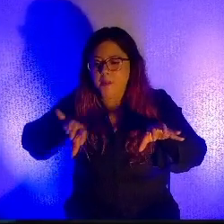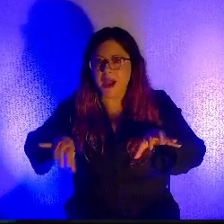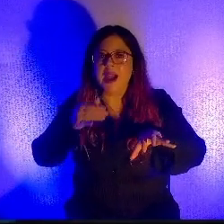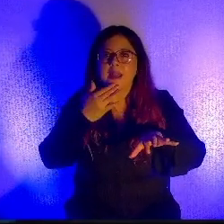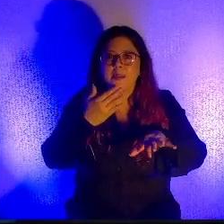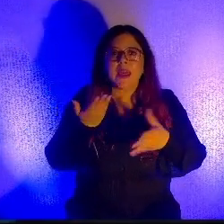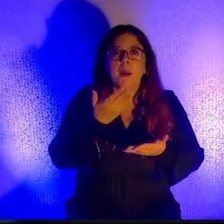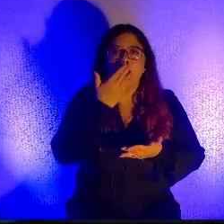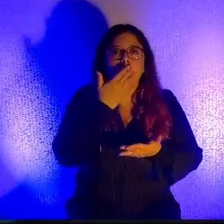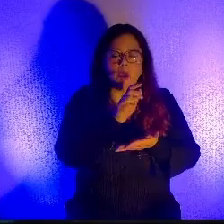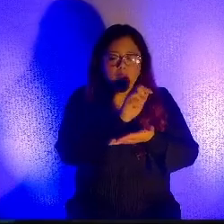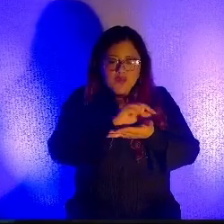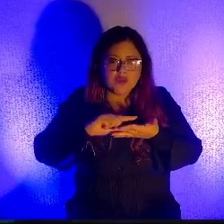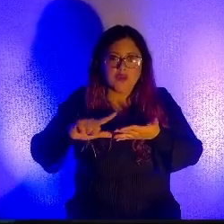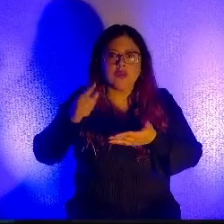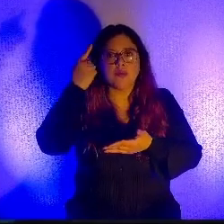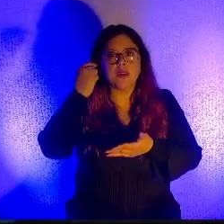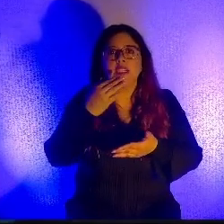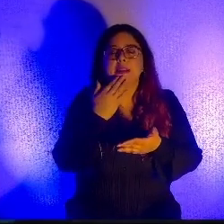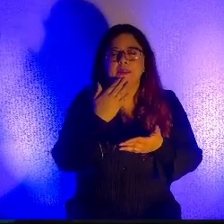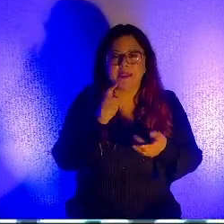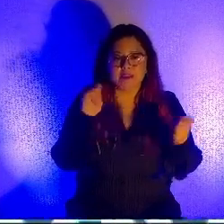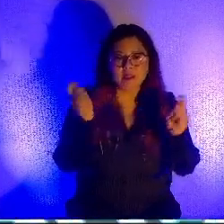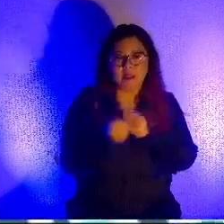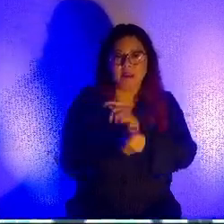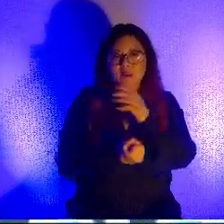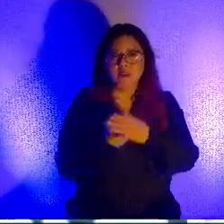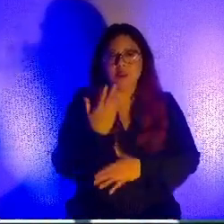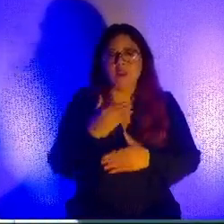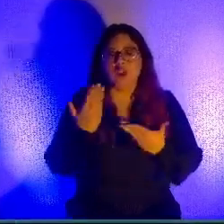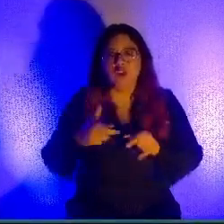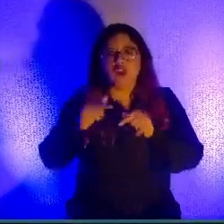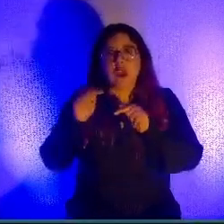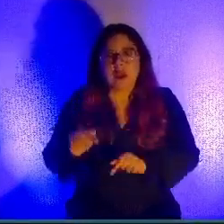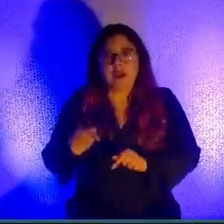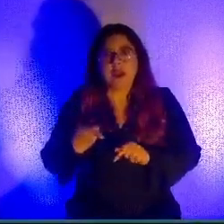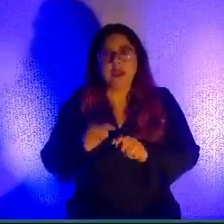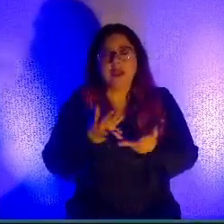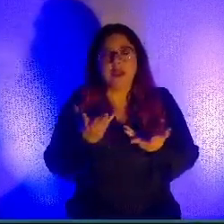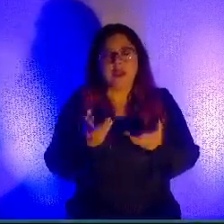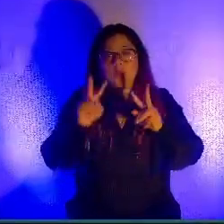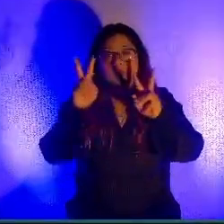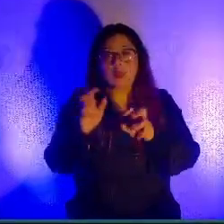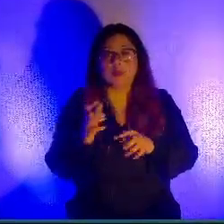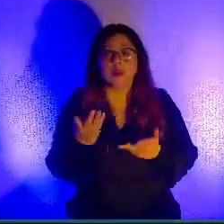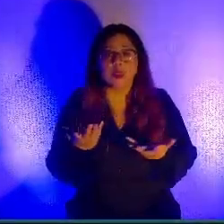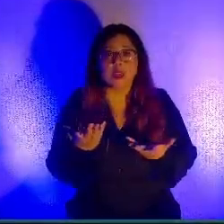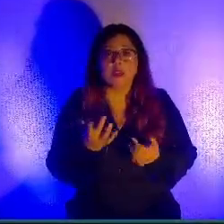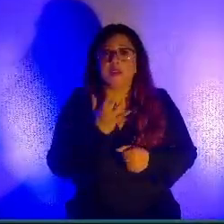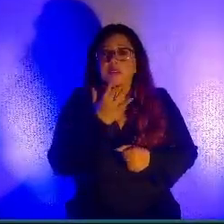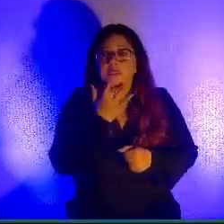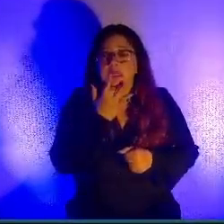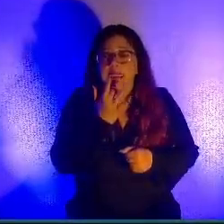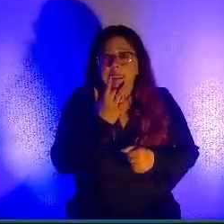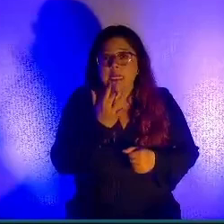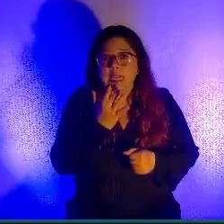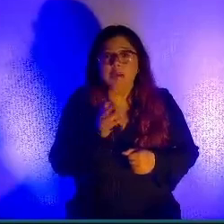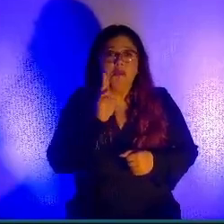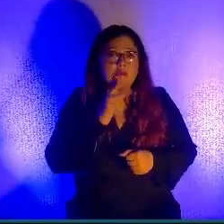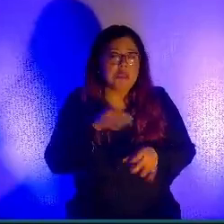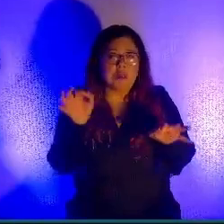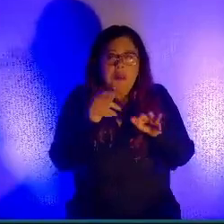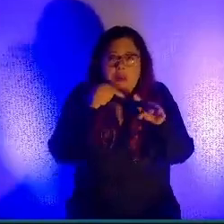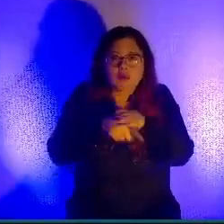la mejoría incremental la disrupción entonces aquí de una forma muy simple y un poco shallow no sin detalles